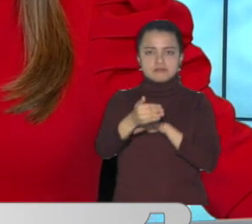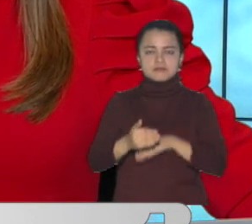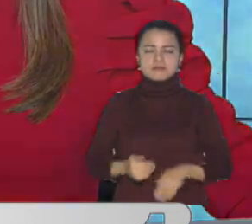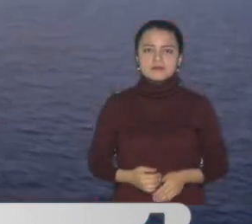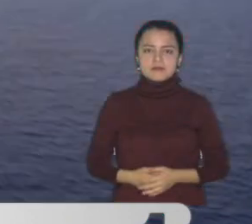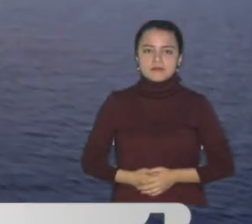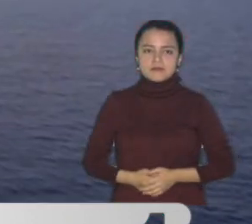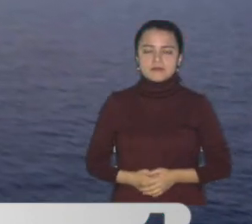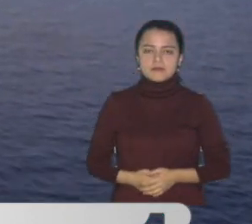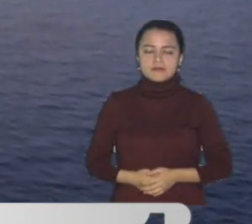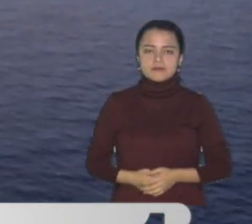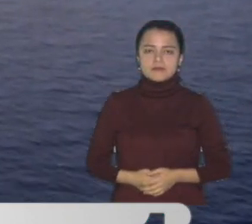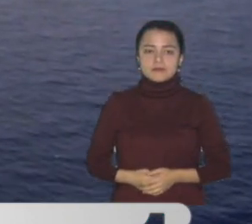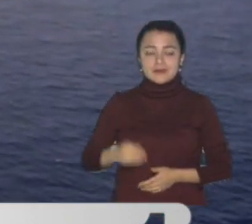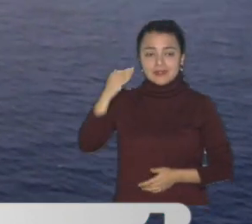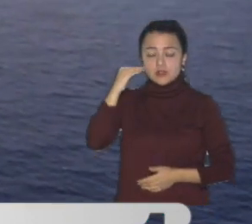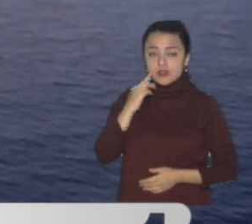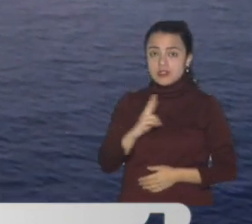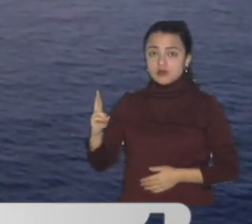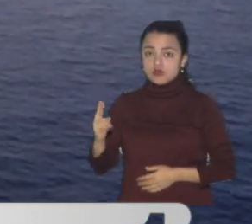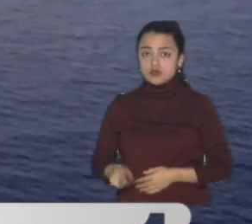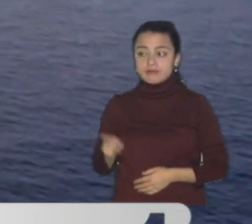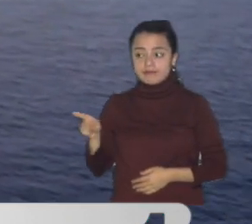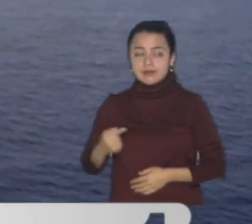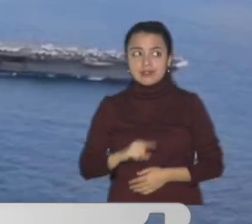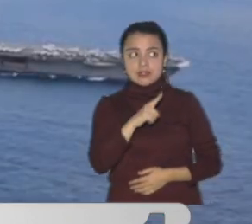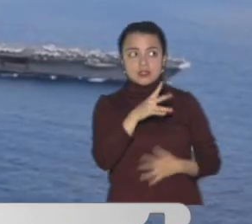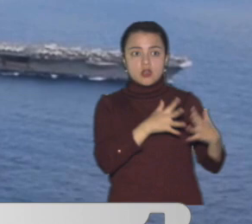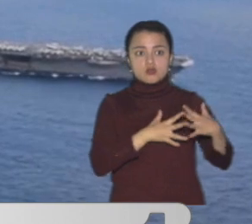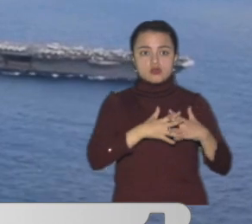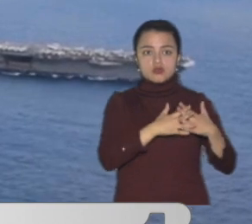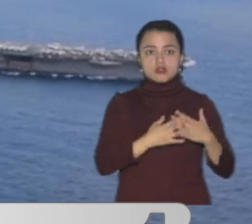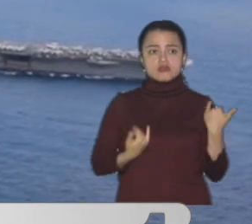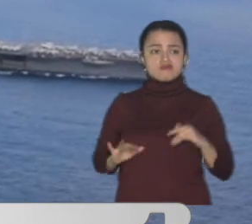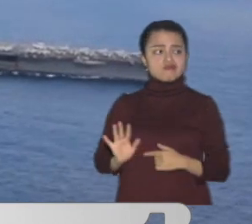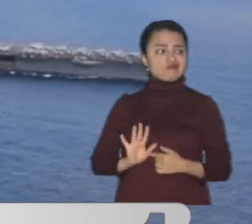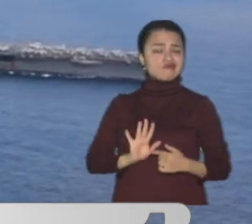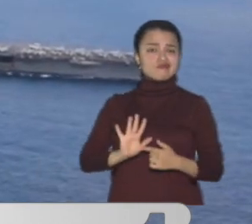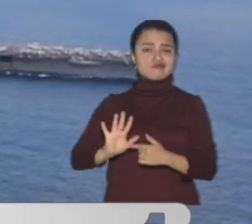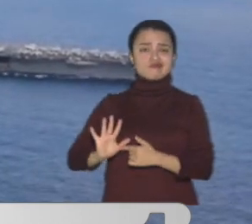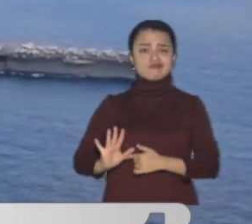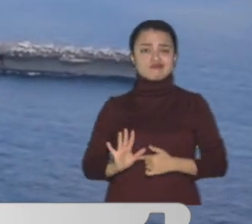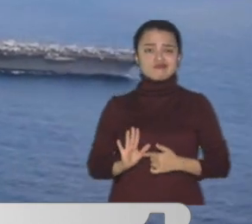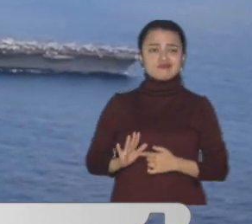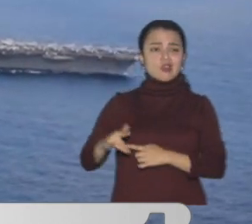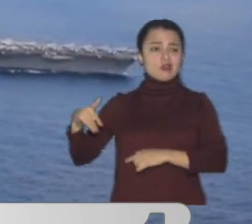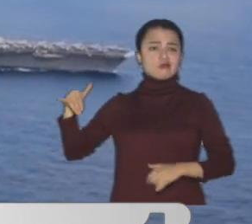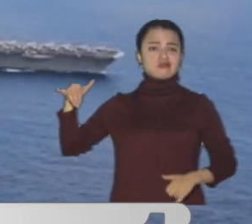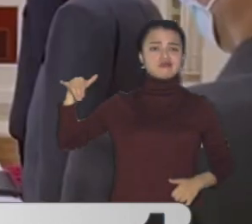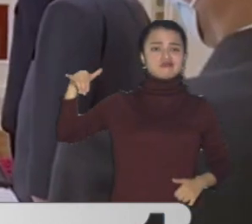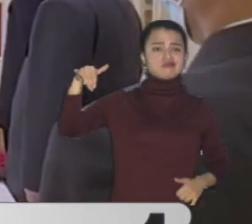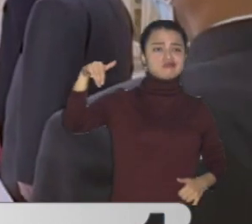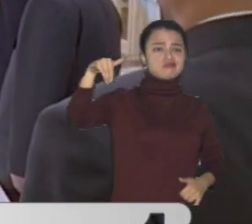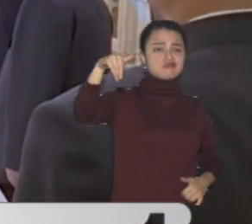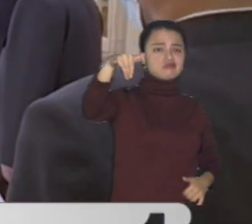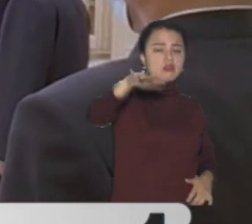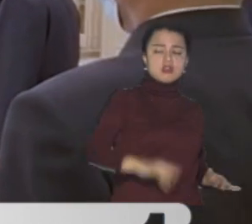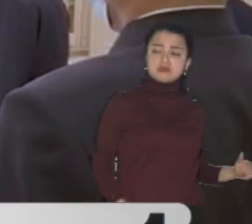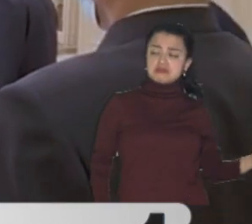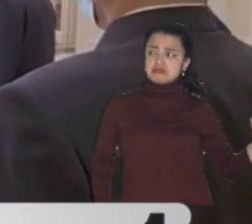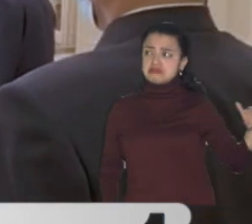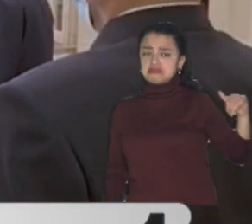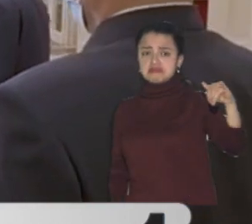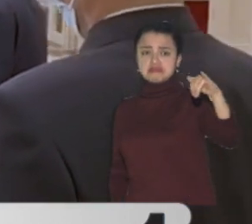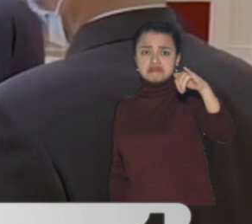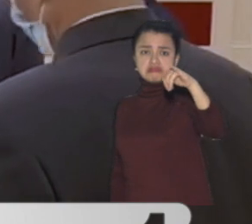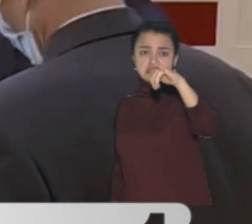CMI. Corea del Sur y Estados Unidos realizaron una demostración de su capacidad aérea ante el líder norcoreano Kim Jong-un,